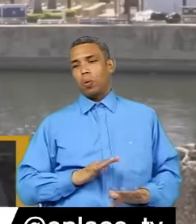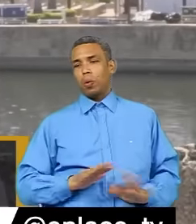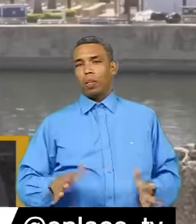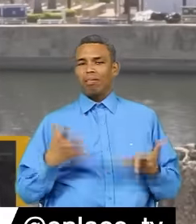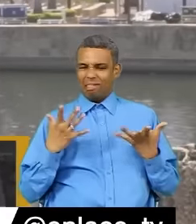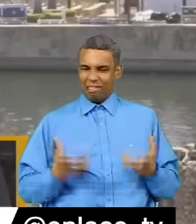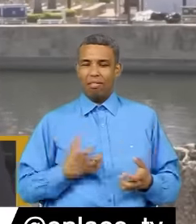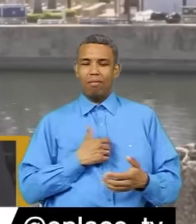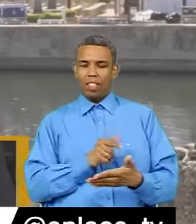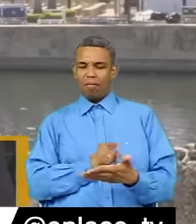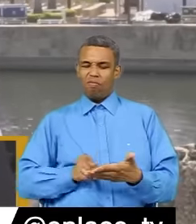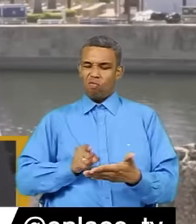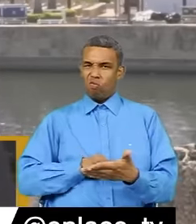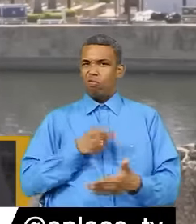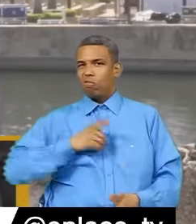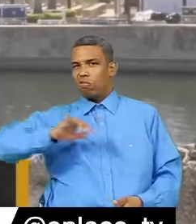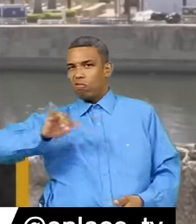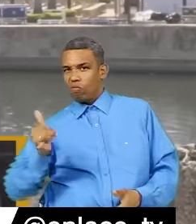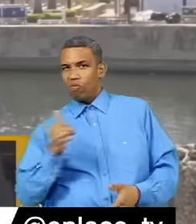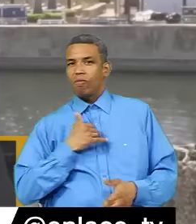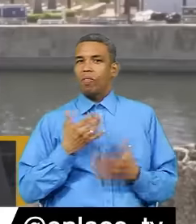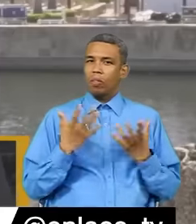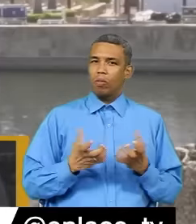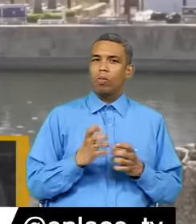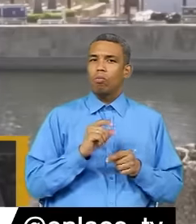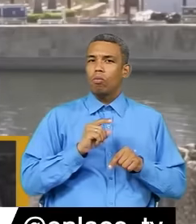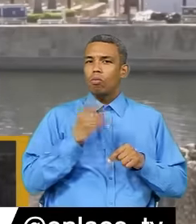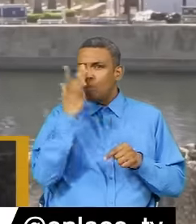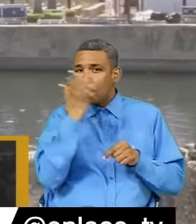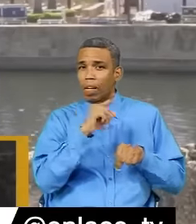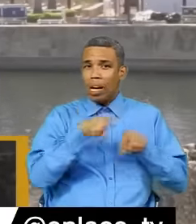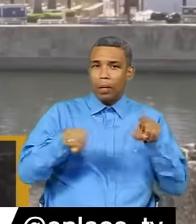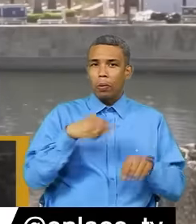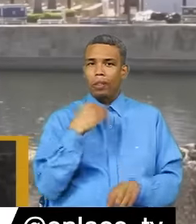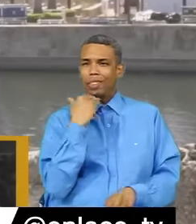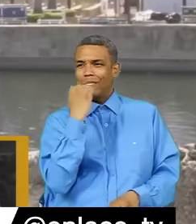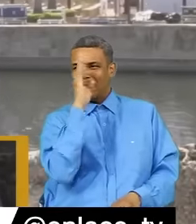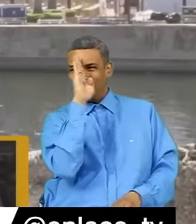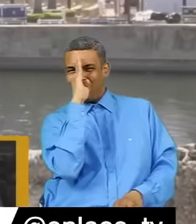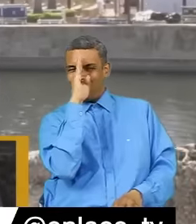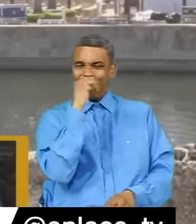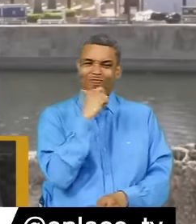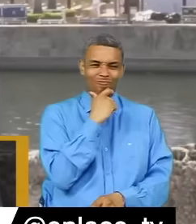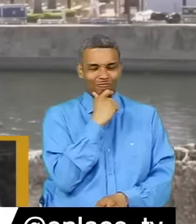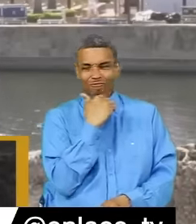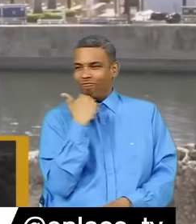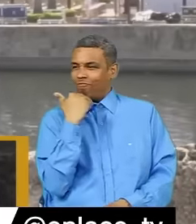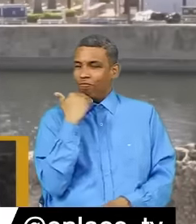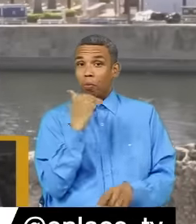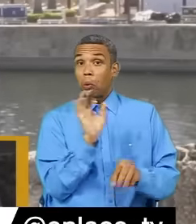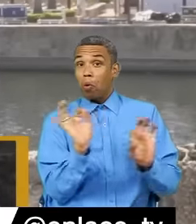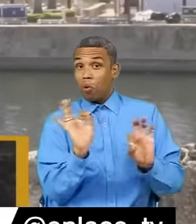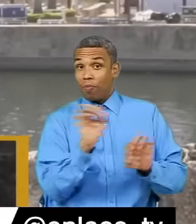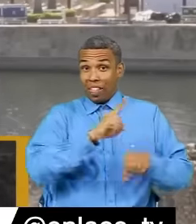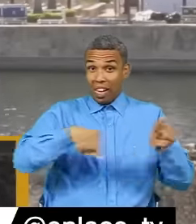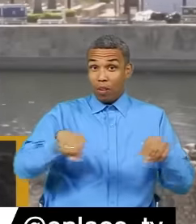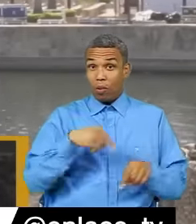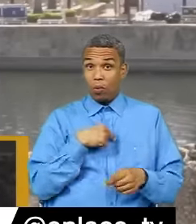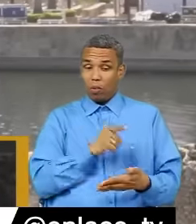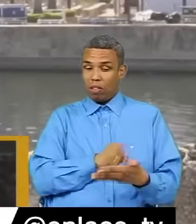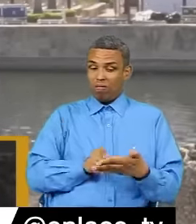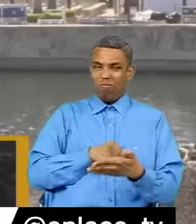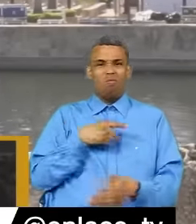estos últimos días de la esperanza de paz a quienes están indecisos, inclusive a los que están por el no, para decirles que los respetamos, los